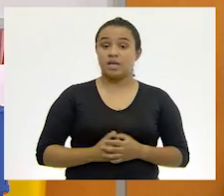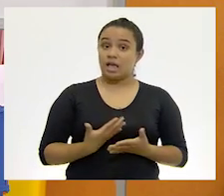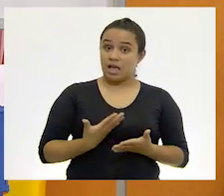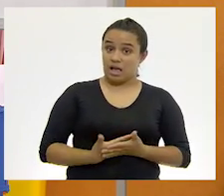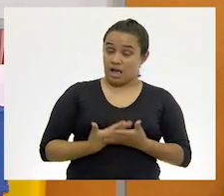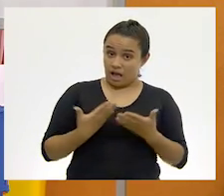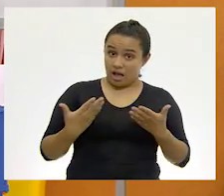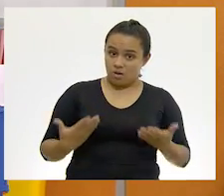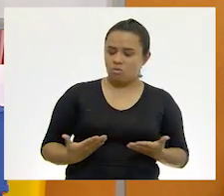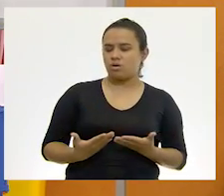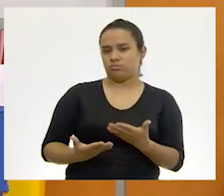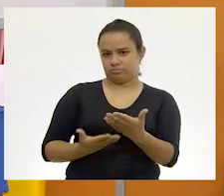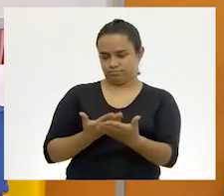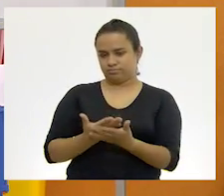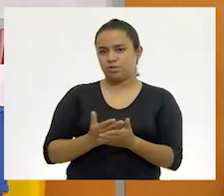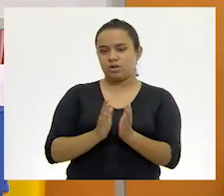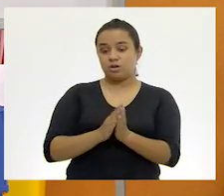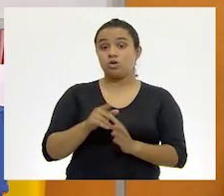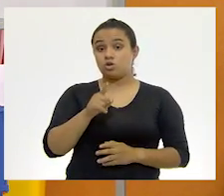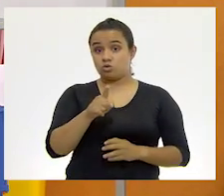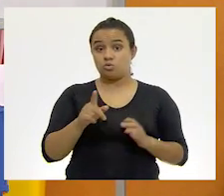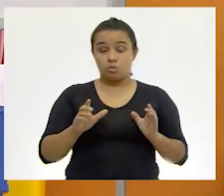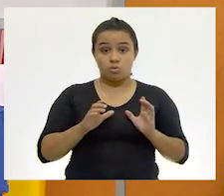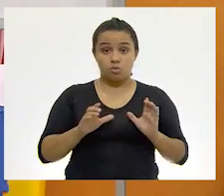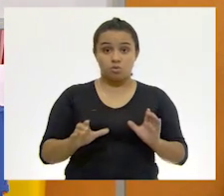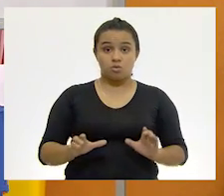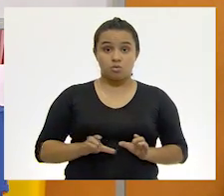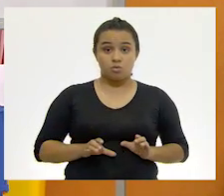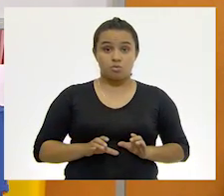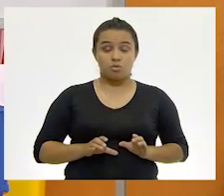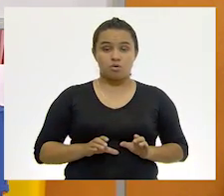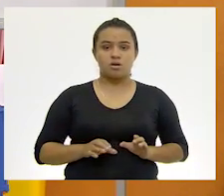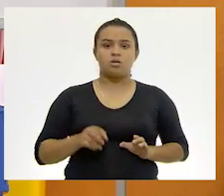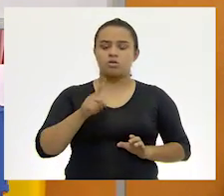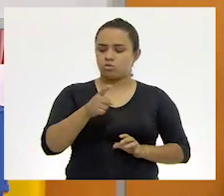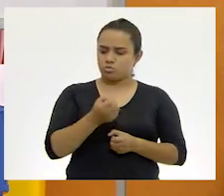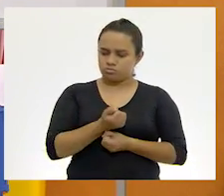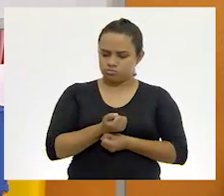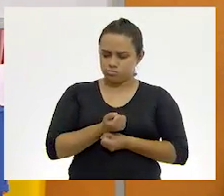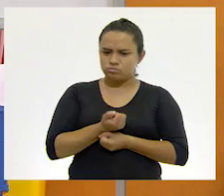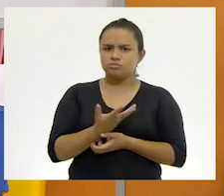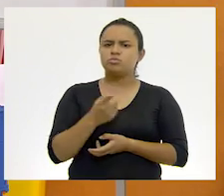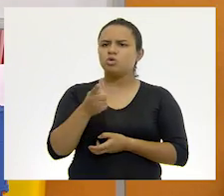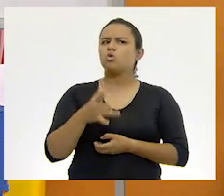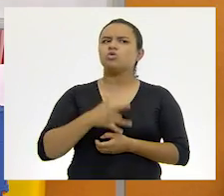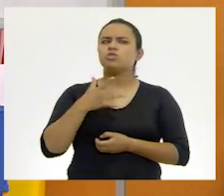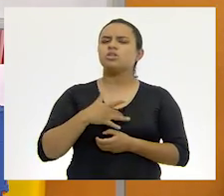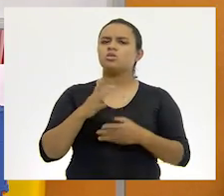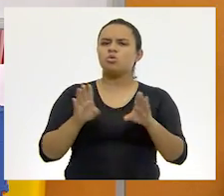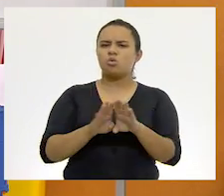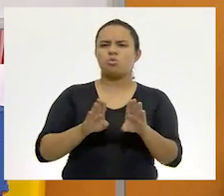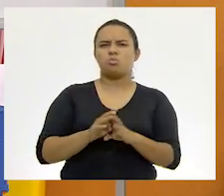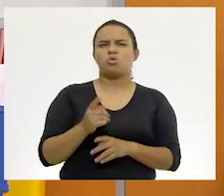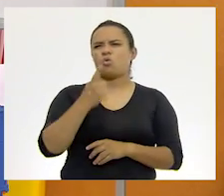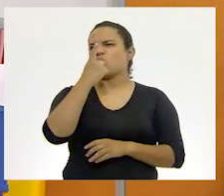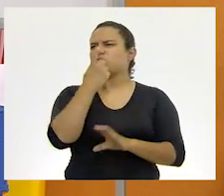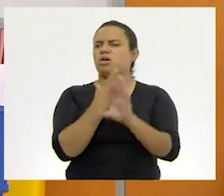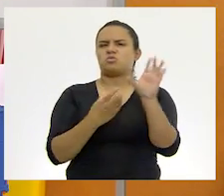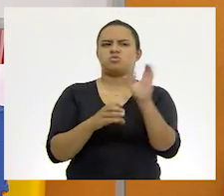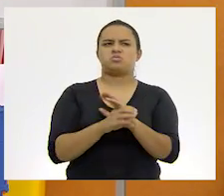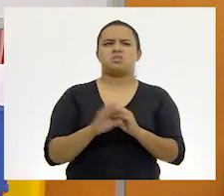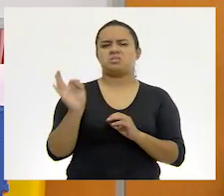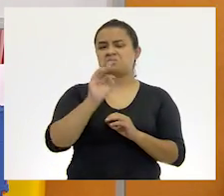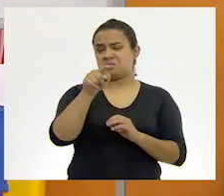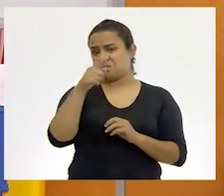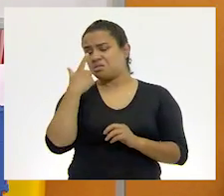ahora te voy a pedir que con tu cuerpo me expreses cómo te sientes. Busca una postura. Si quieres,